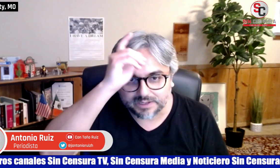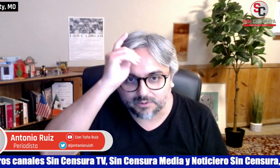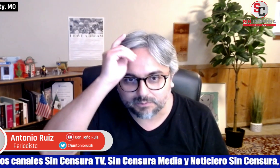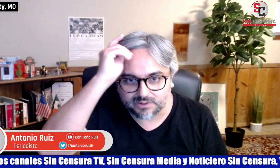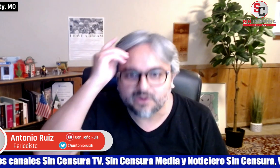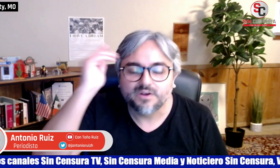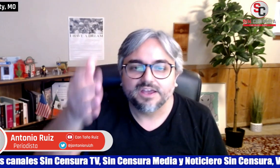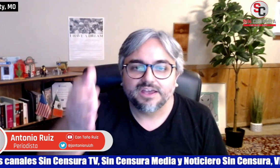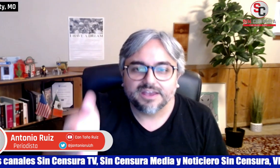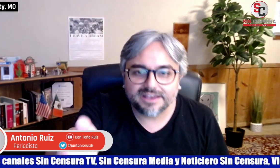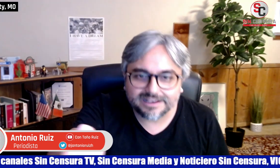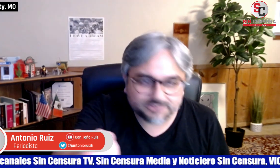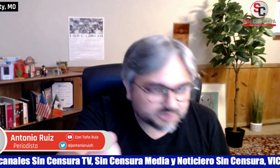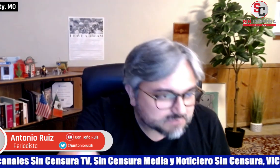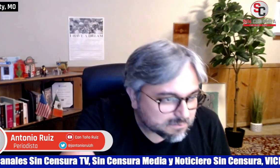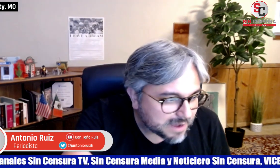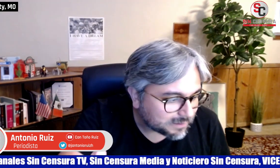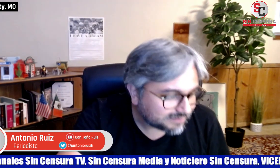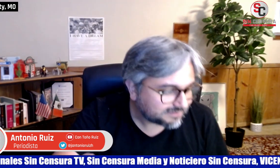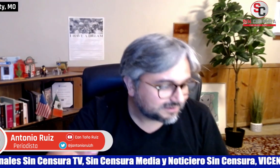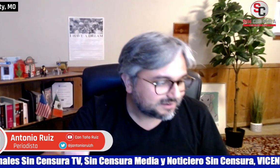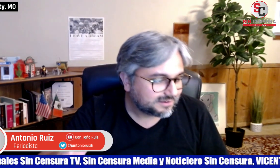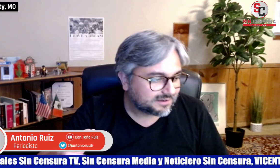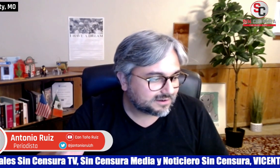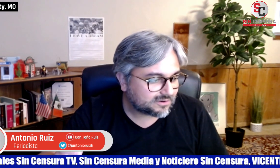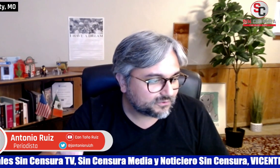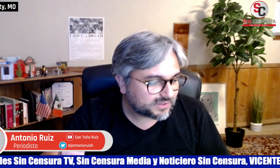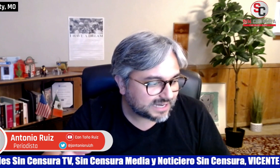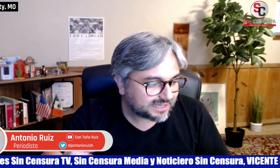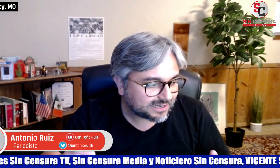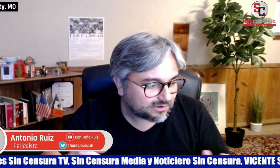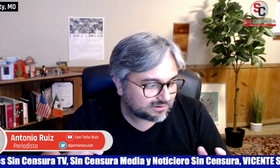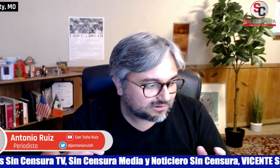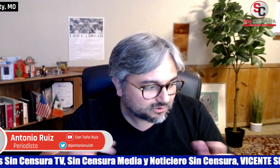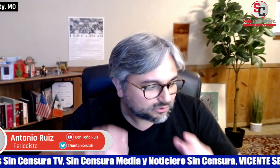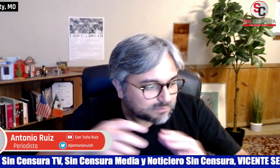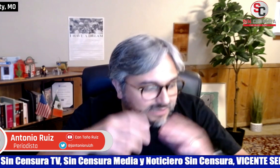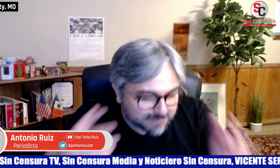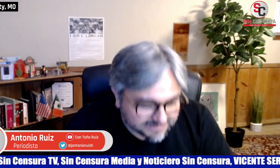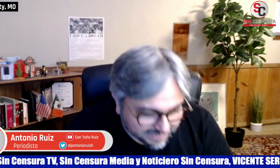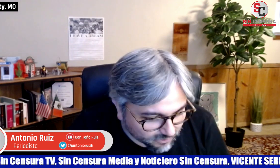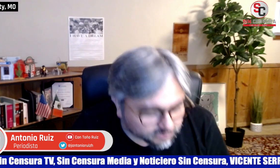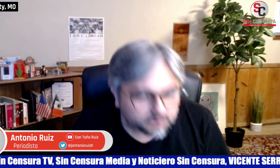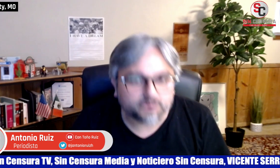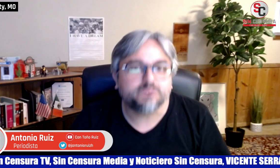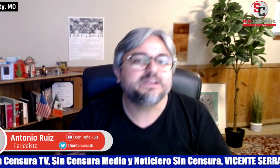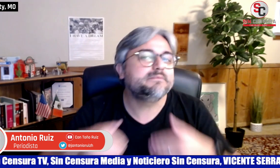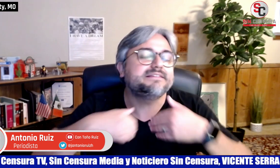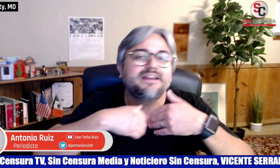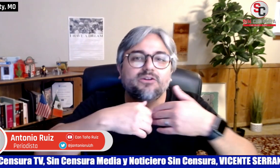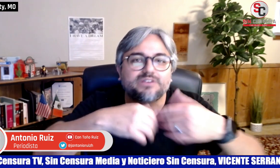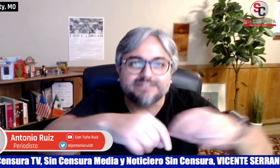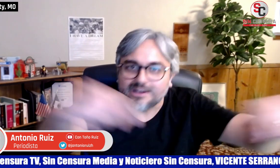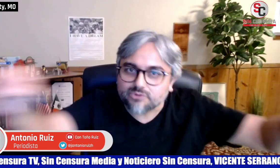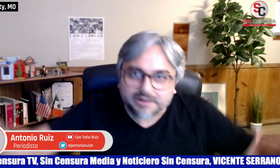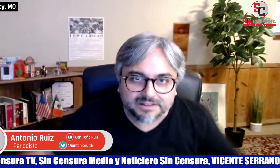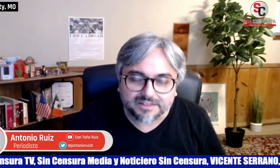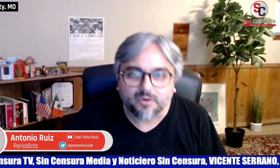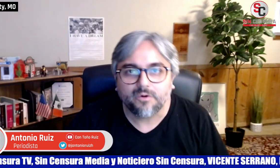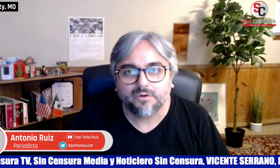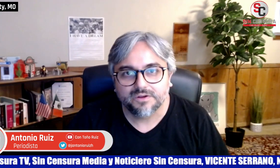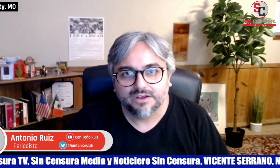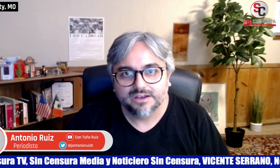López Obrador, pero le digo, estos inmamables consideran que nos minimizan a nosotros y minimizan a los que están a